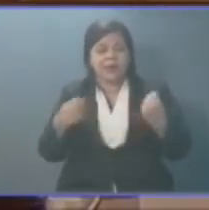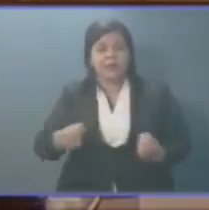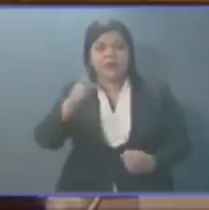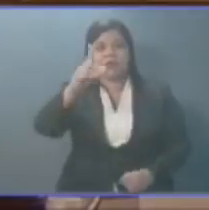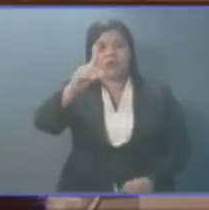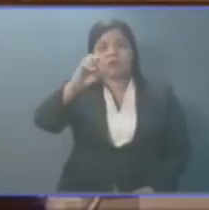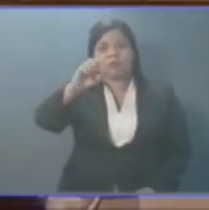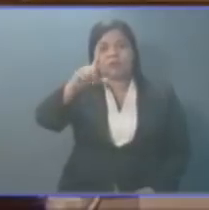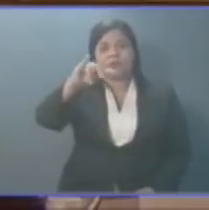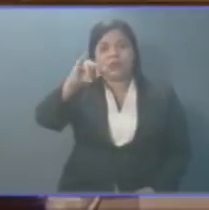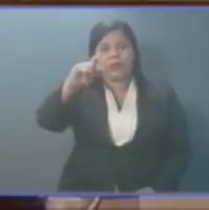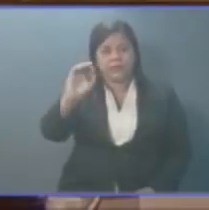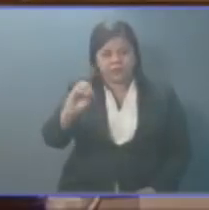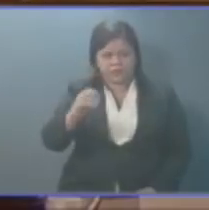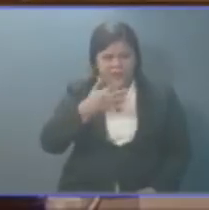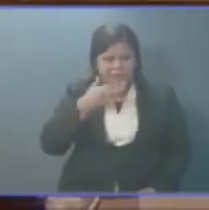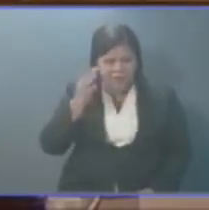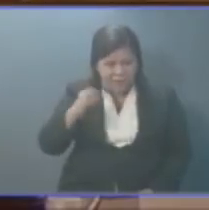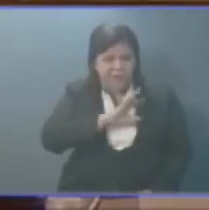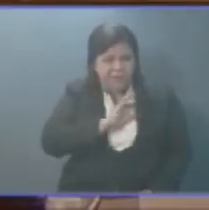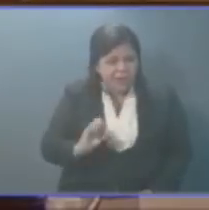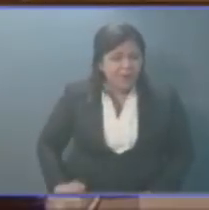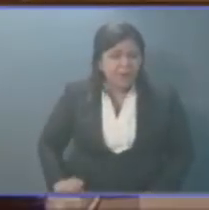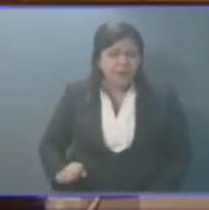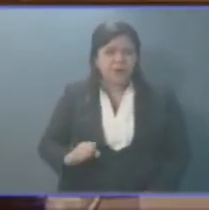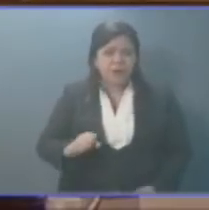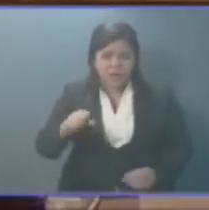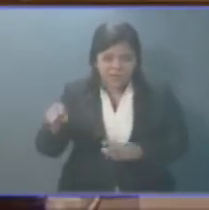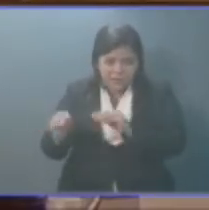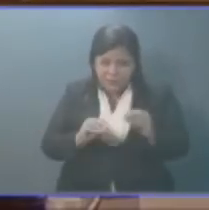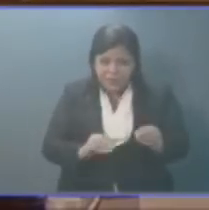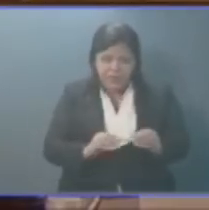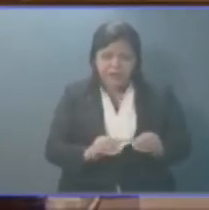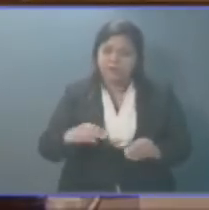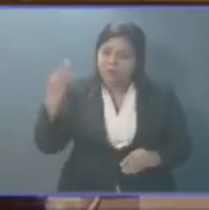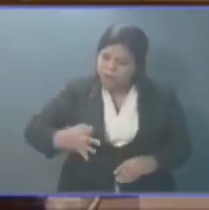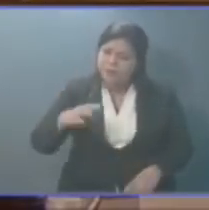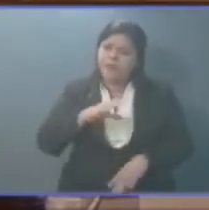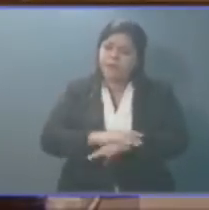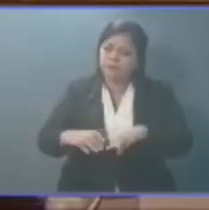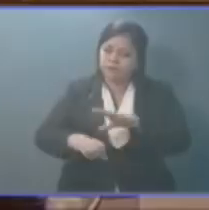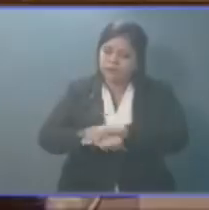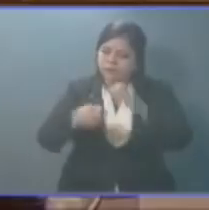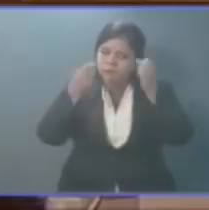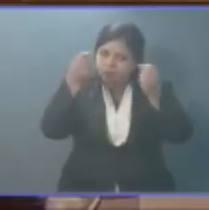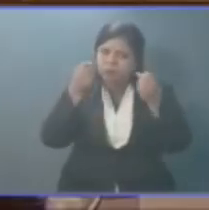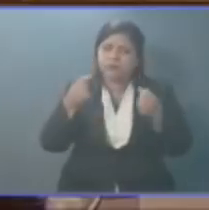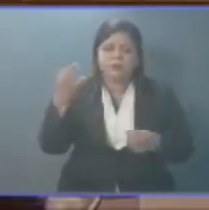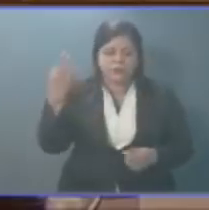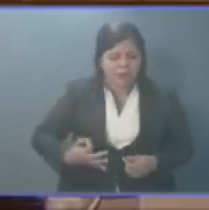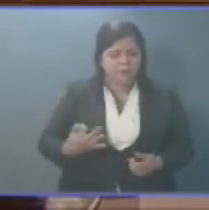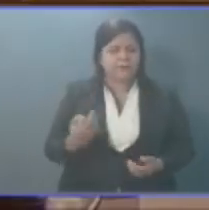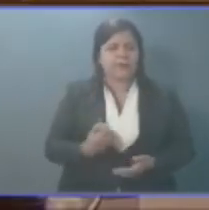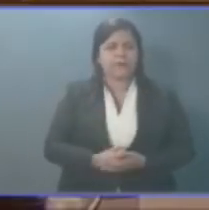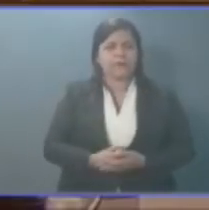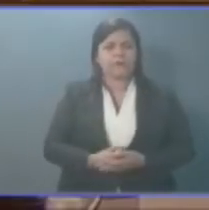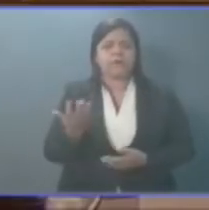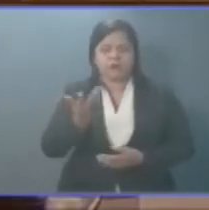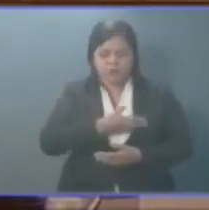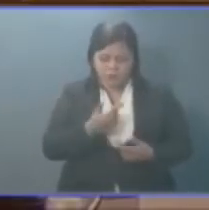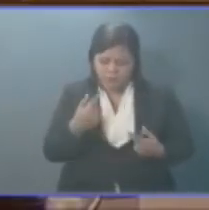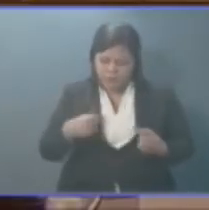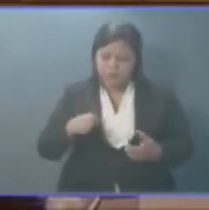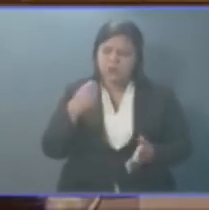la legislación en este país, estuvieran presos, porque quien recurre a los delictivos son los delincuentes. Contra ellos estamos